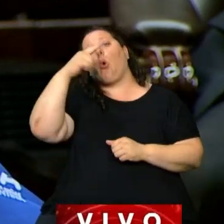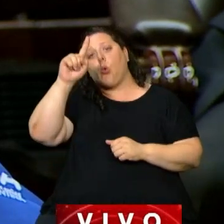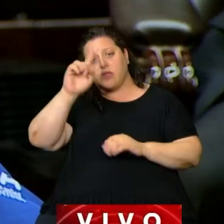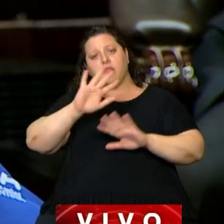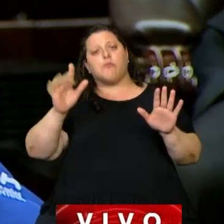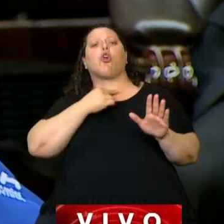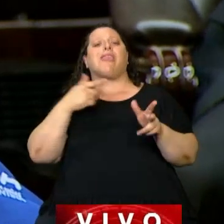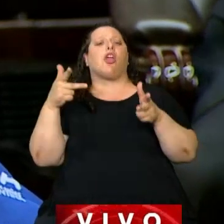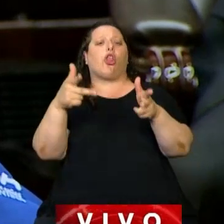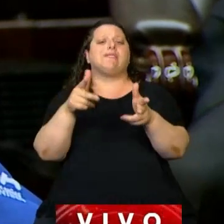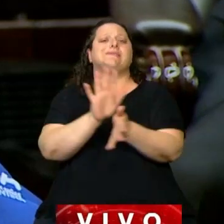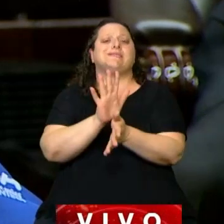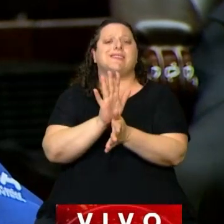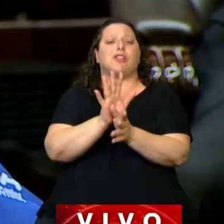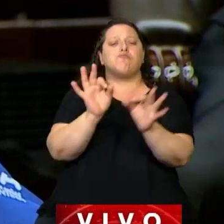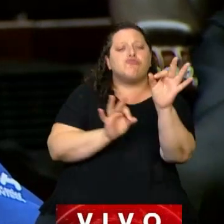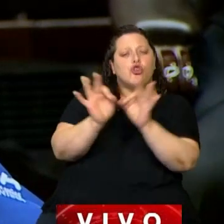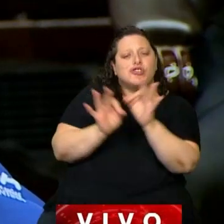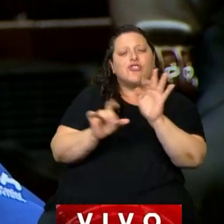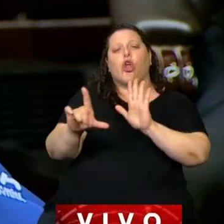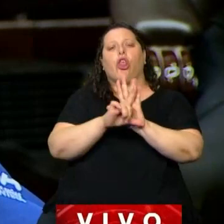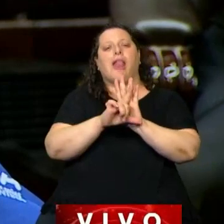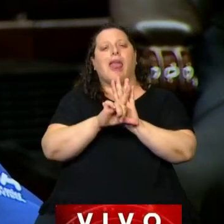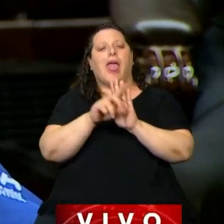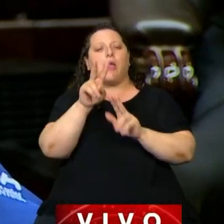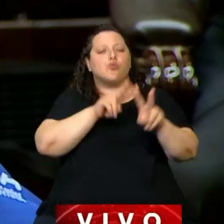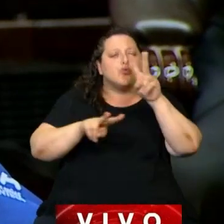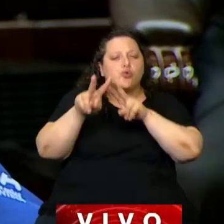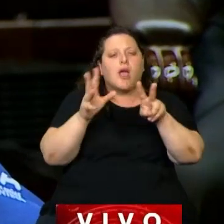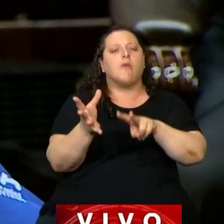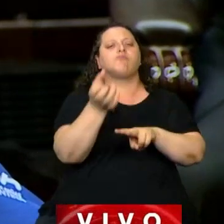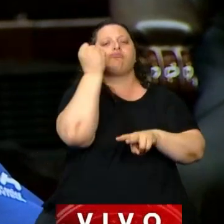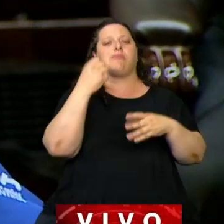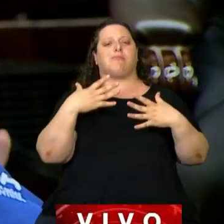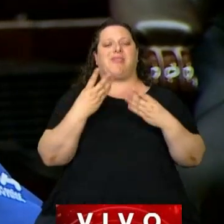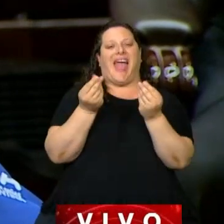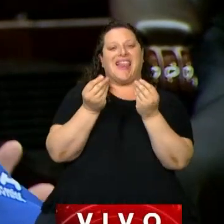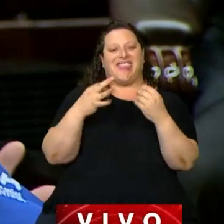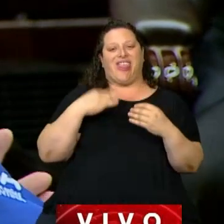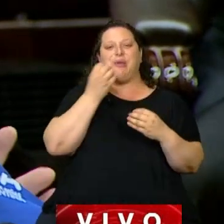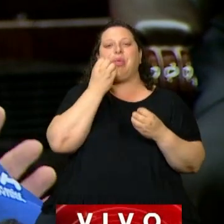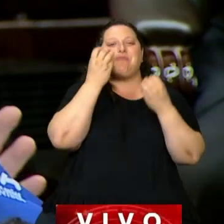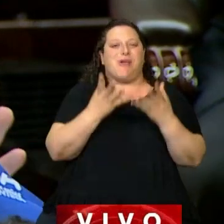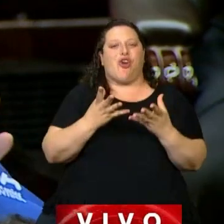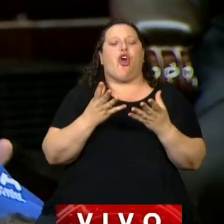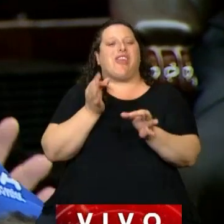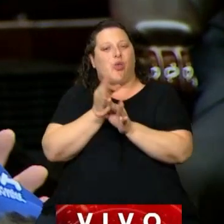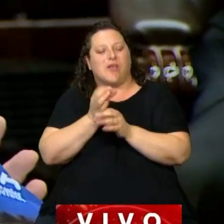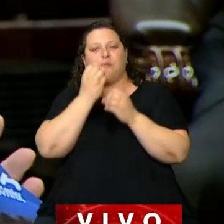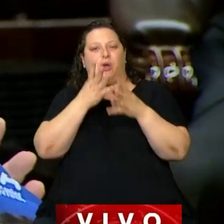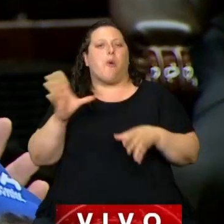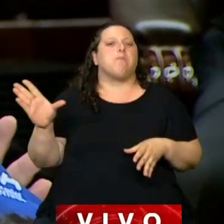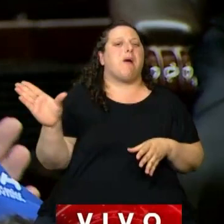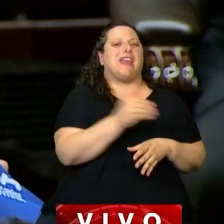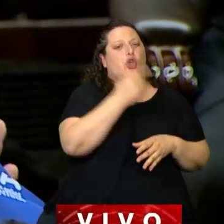de ley busca una mejor calidad de vida y una educación para todos, pensando siempre en las personas